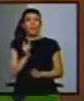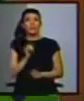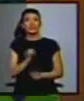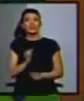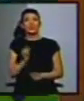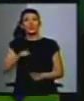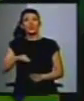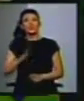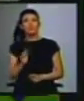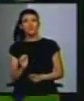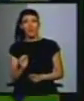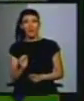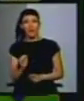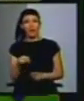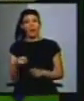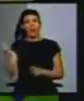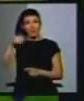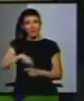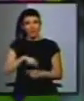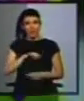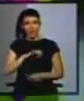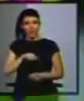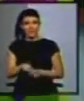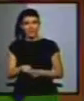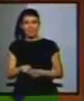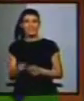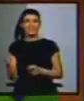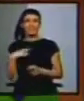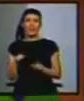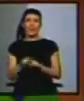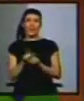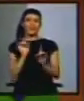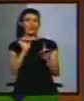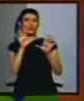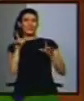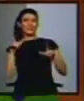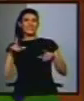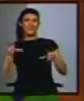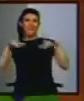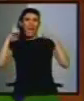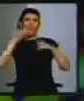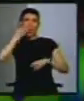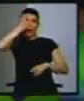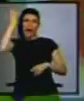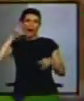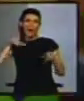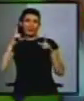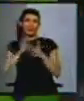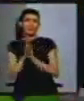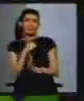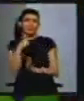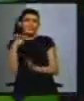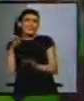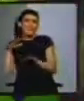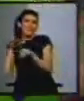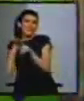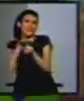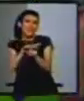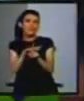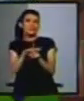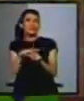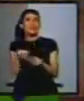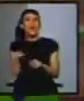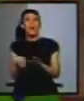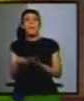el creador de la Zumba, está aquí en nuestro país. Llegó como un rockstar, siendo recibido por cientos de seguidores. Es por lejos la